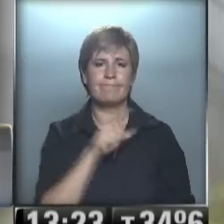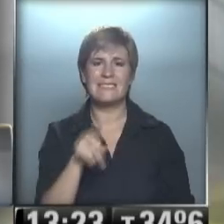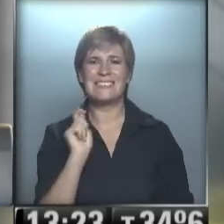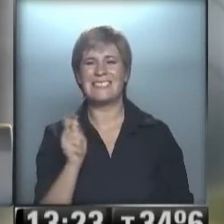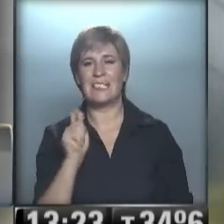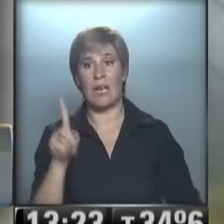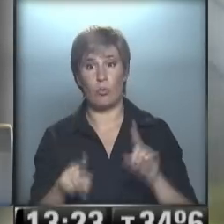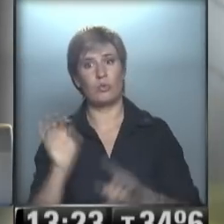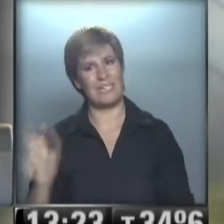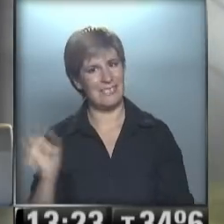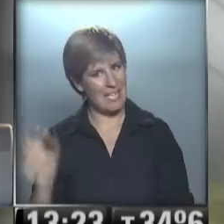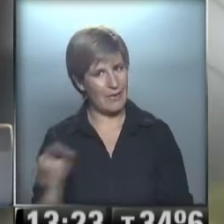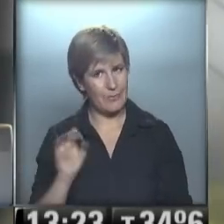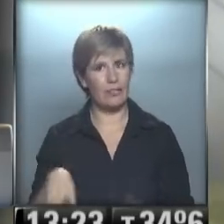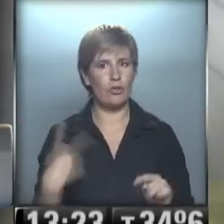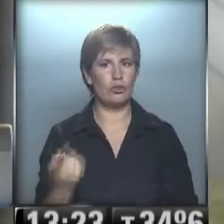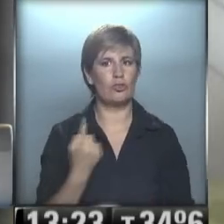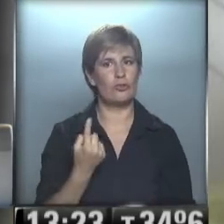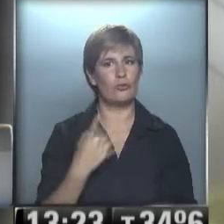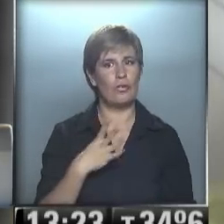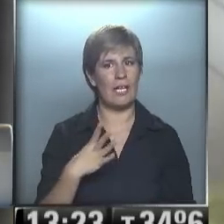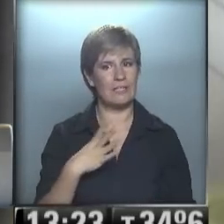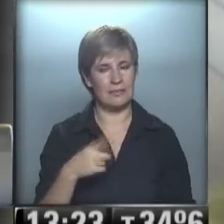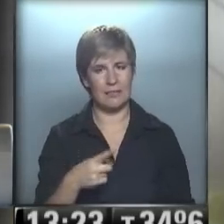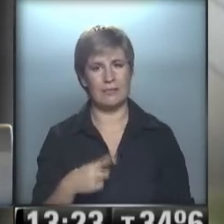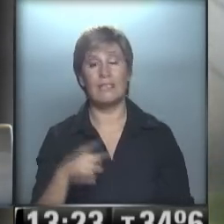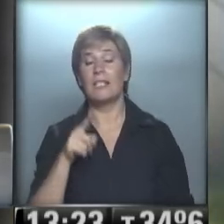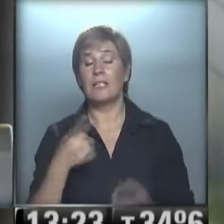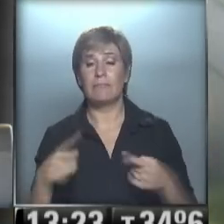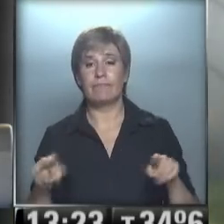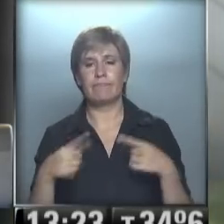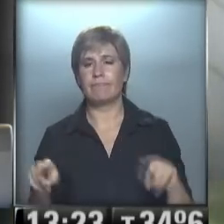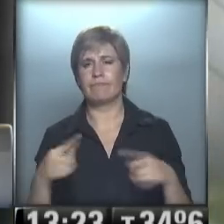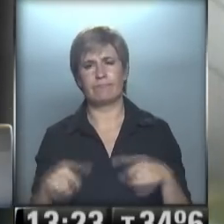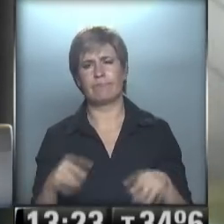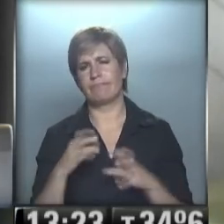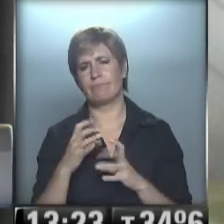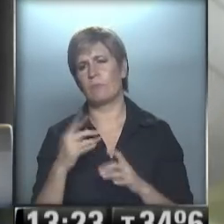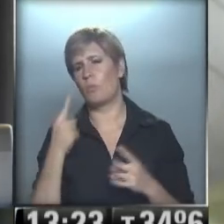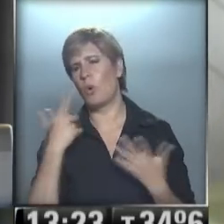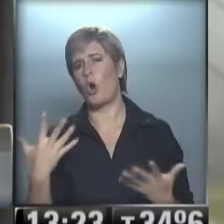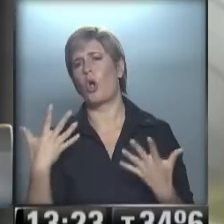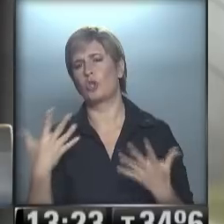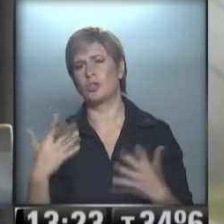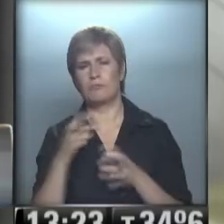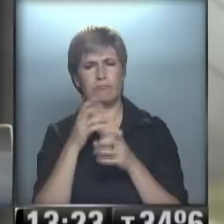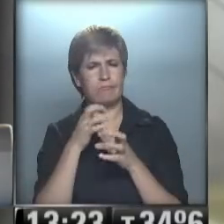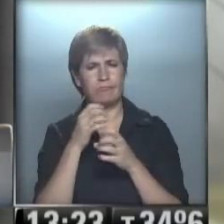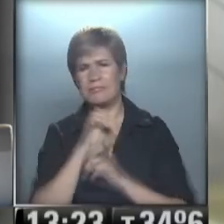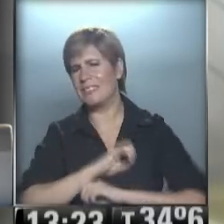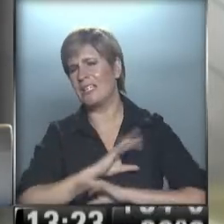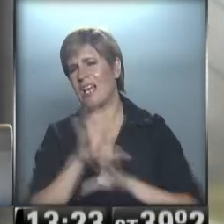acertado, pero muchos que no. Así que... ¿Ya tenés uno que no? Es instrumentista de gran talento. El sonido de su saxo es claro